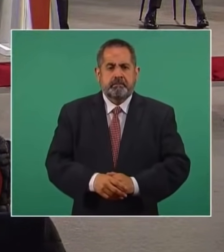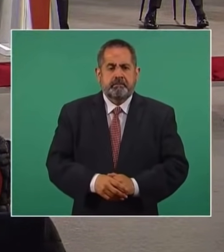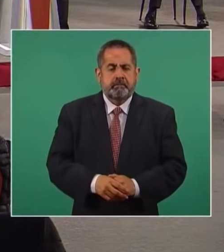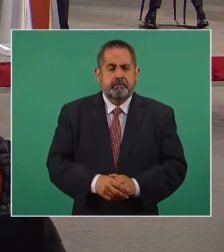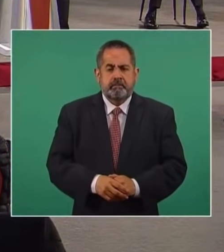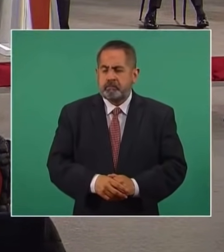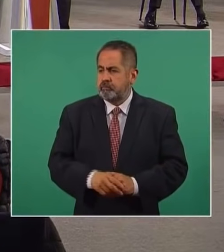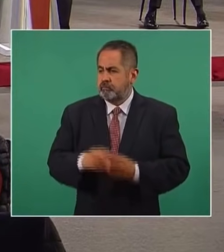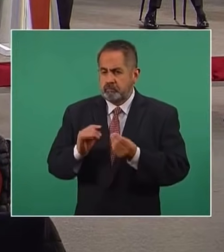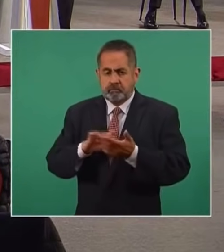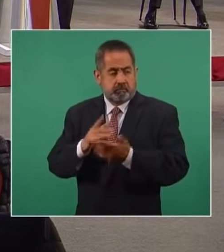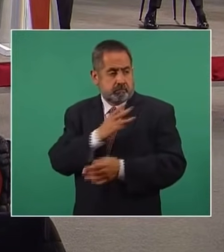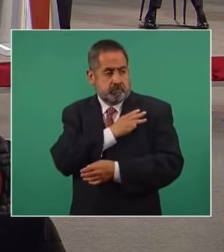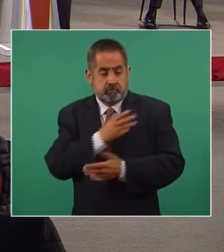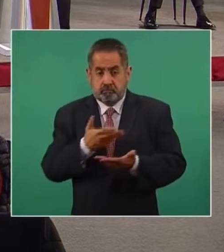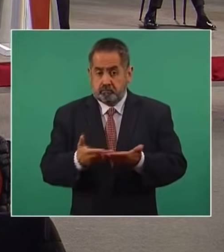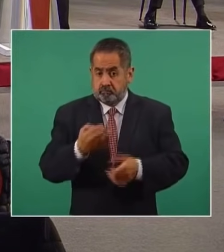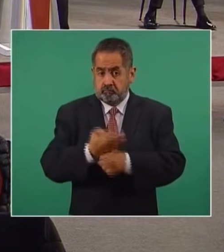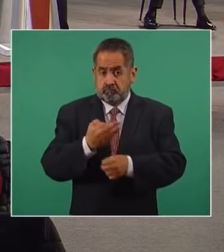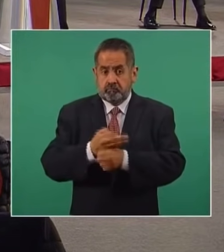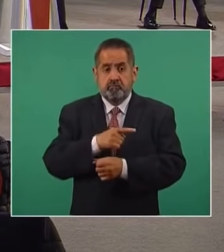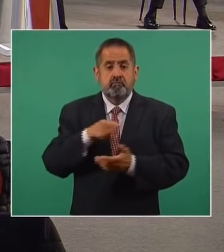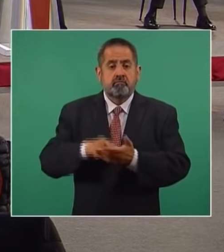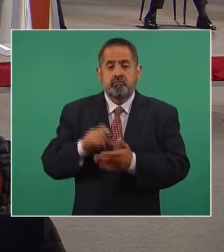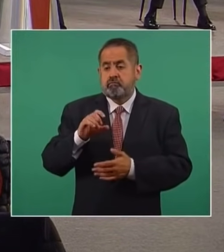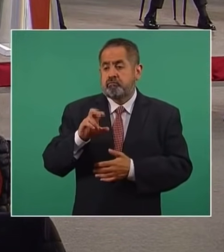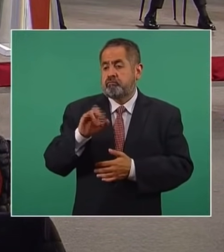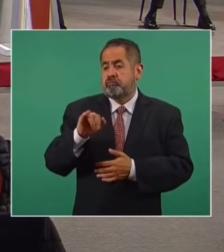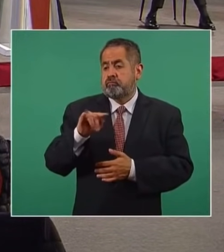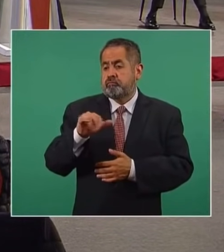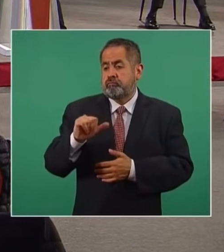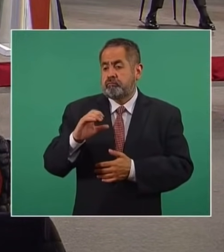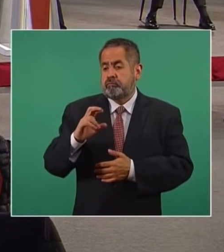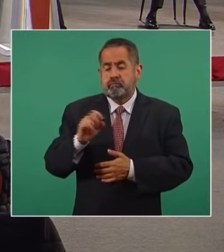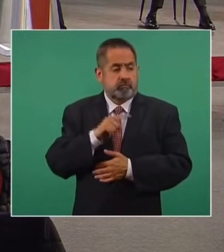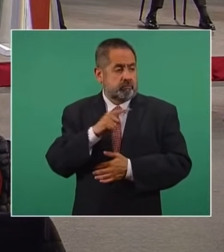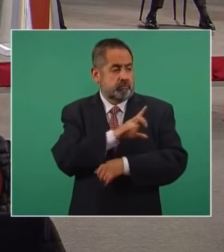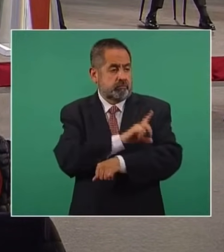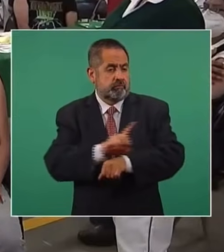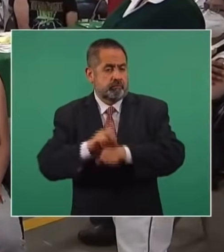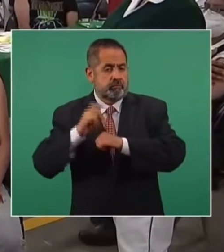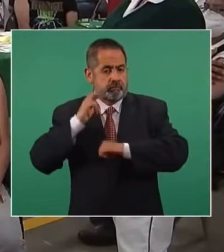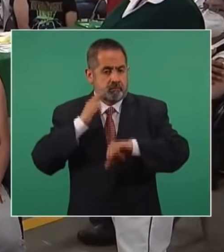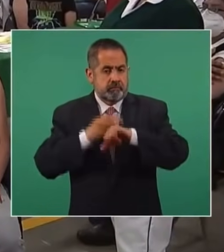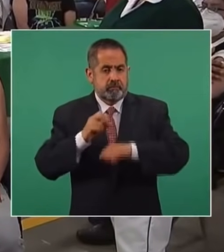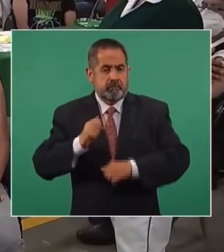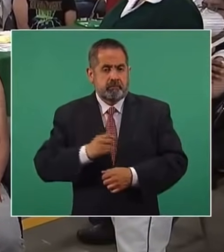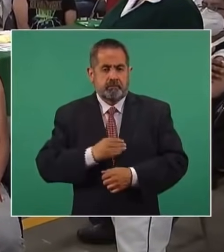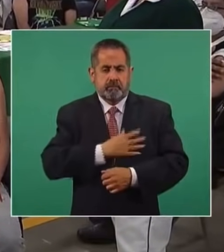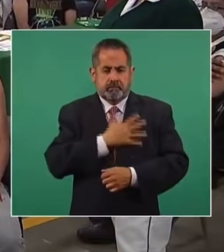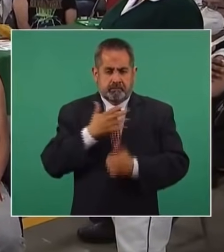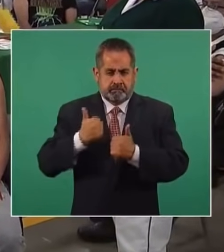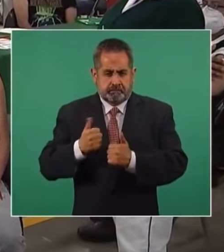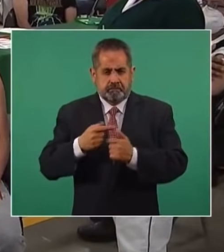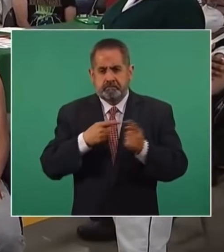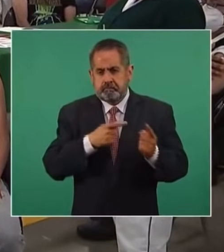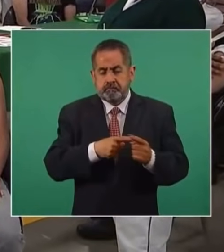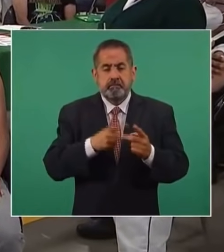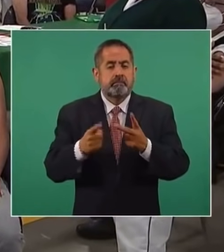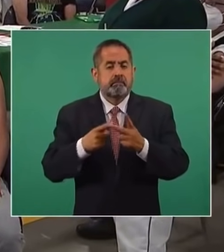Muchas gracias, almirante. Estamos aquí con Cristina Cruz, la delegada del Bienestar en la ciudad, el almirante